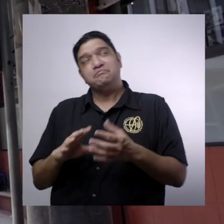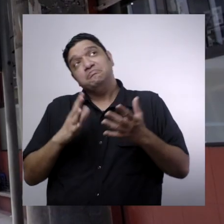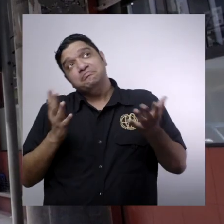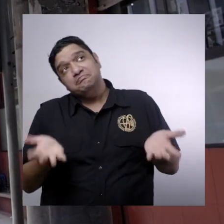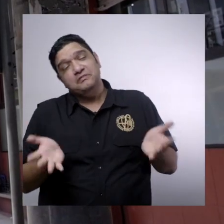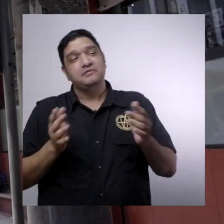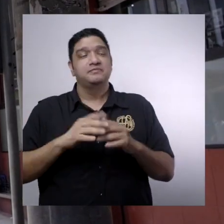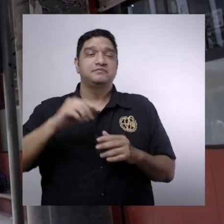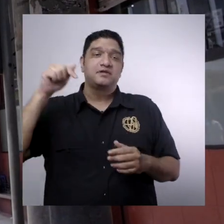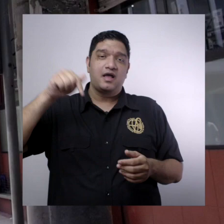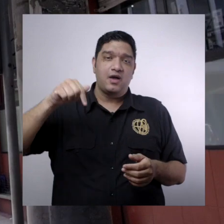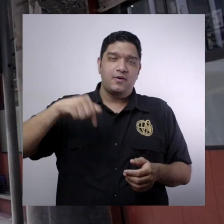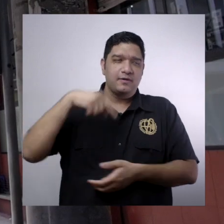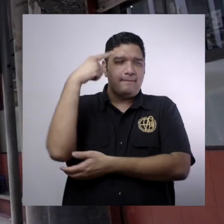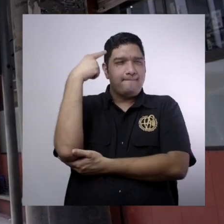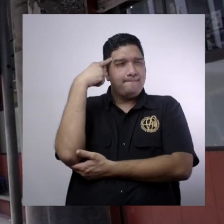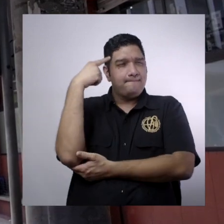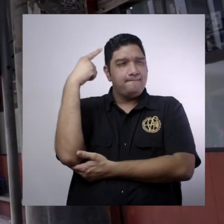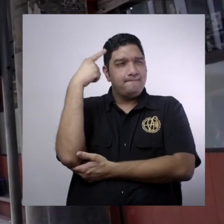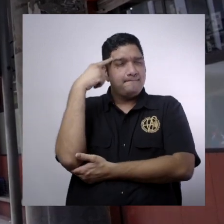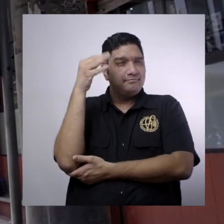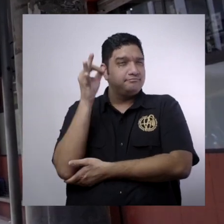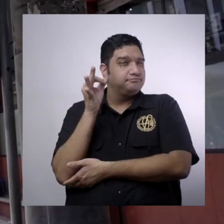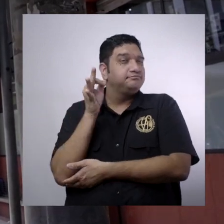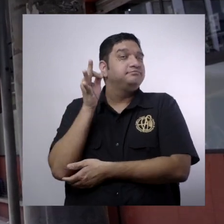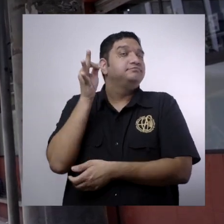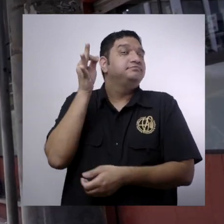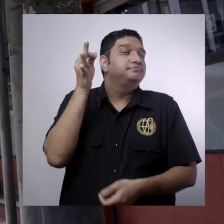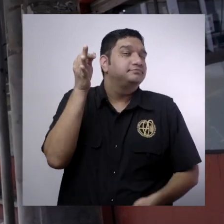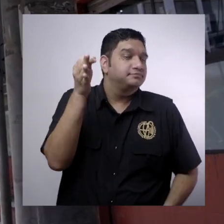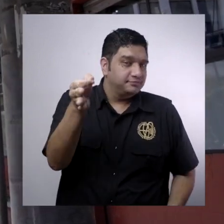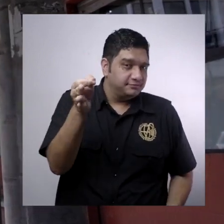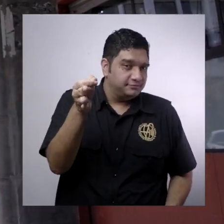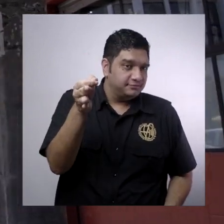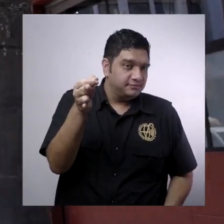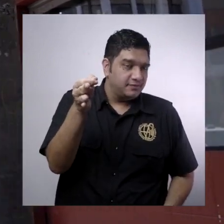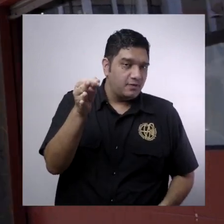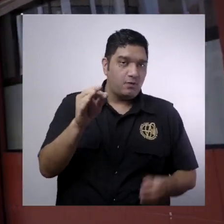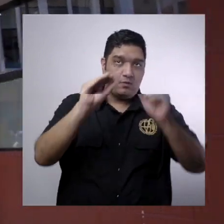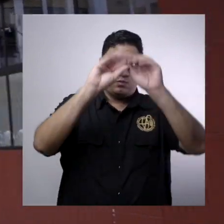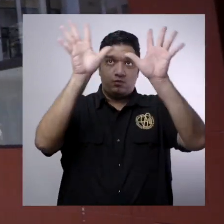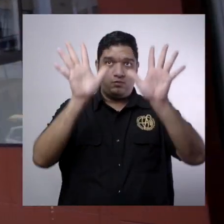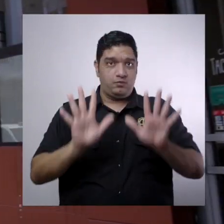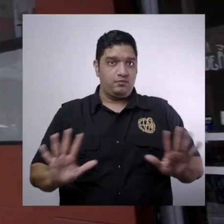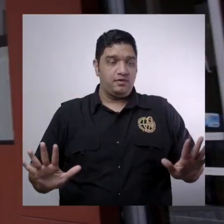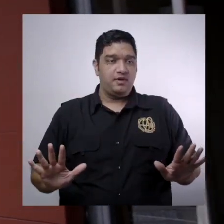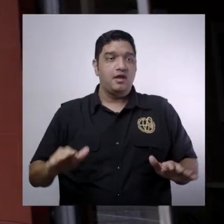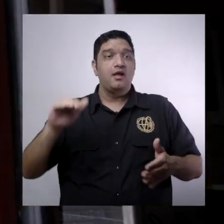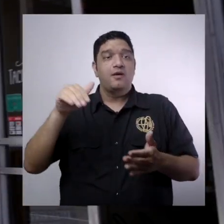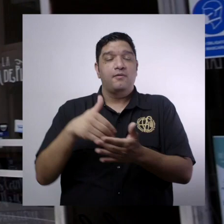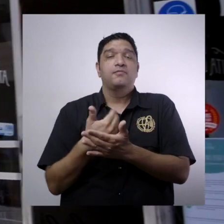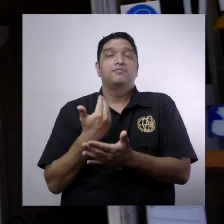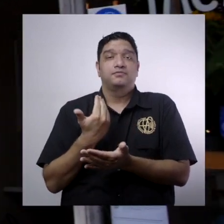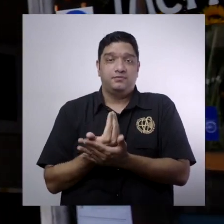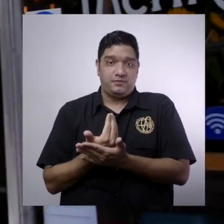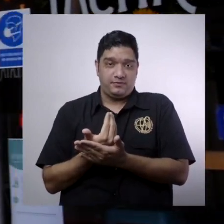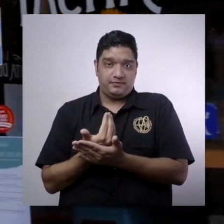Ahora pues estoy proyectando un mural nuevo que va a ser